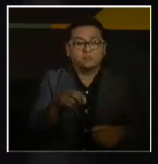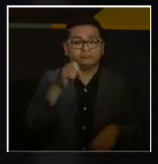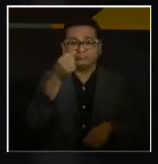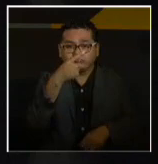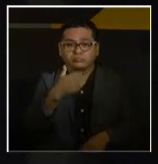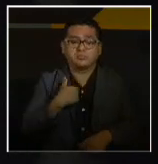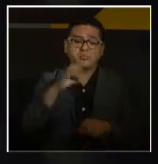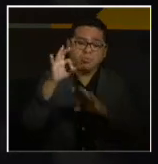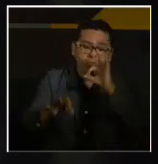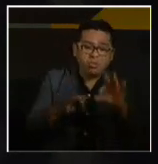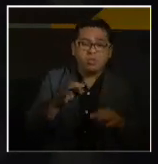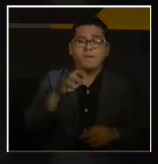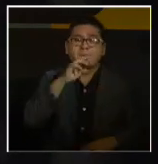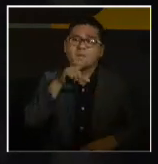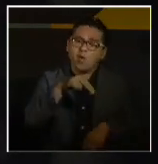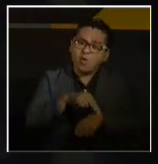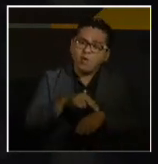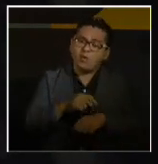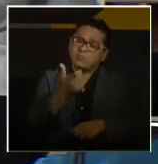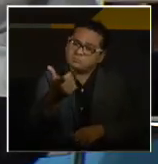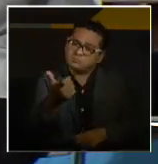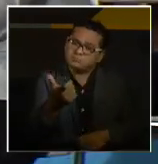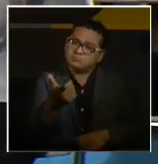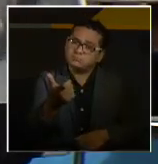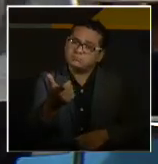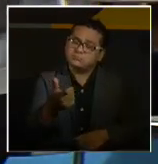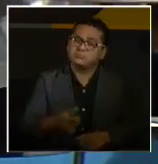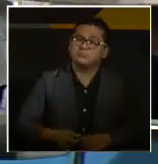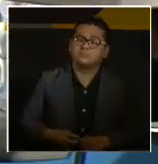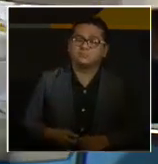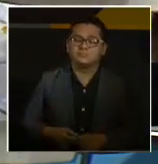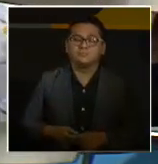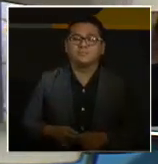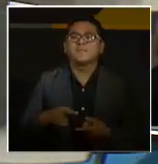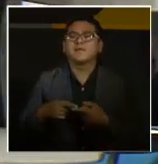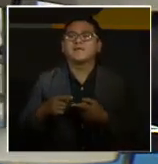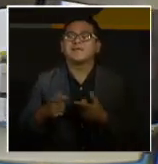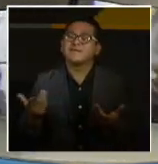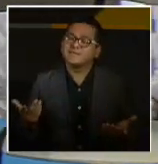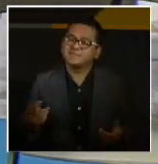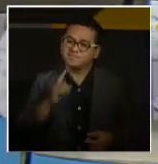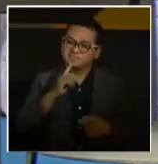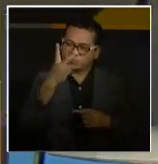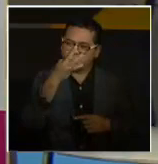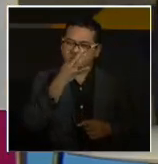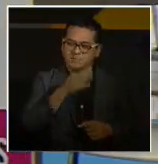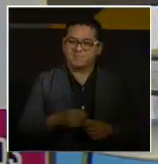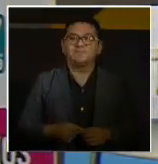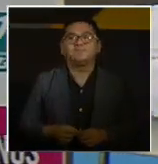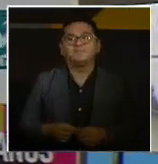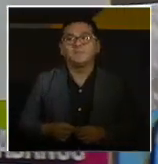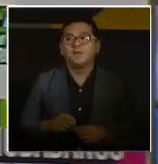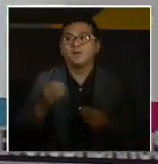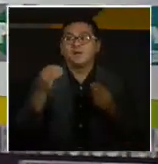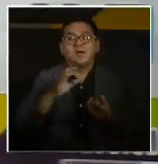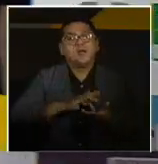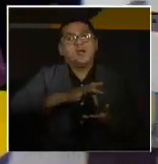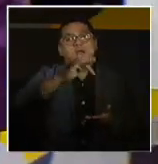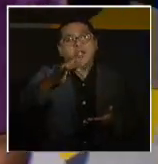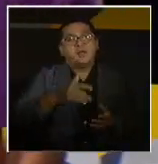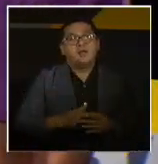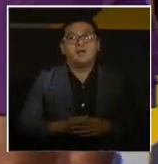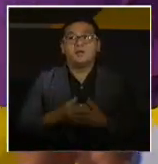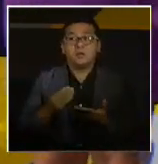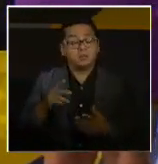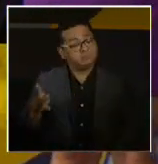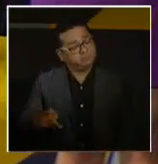médica haciendo más eficiente el presupuesto? Adelante, candidato, tiene 2 minutos. Muchísimas gracias. Muy